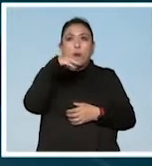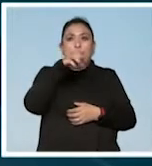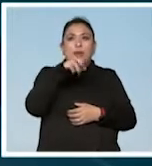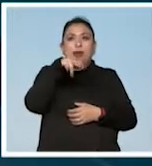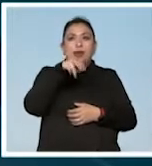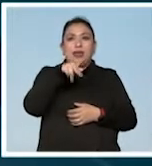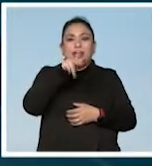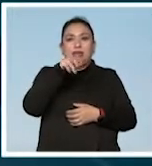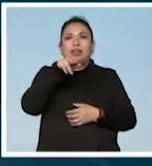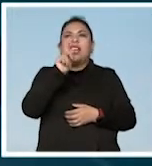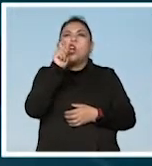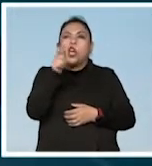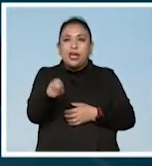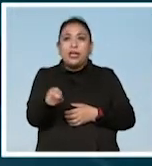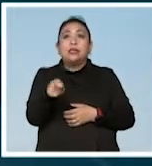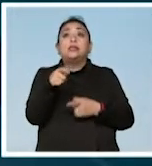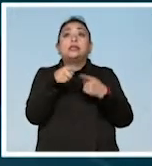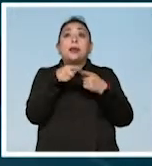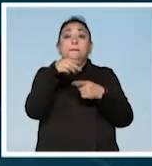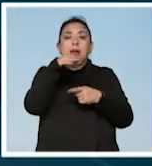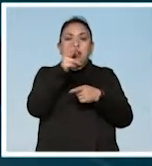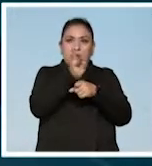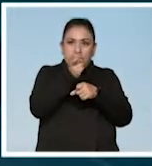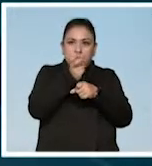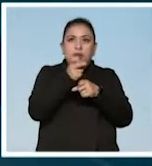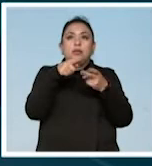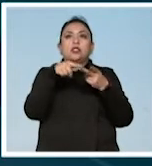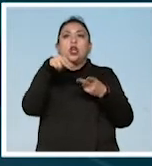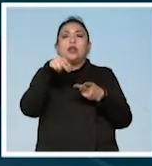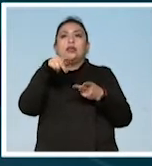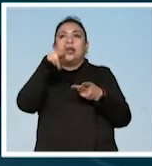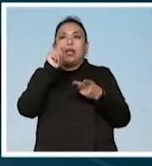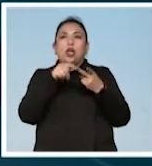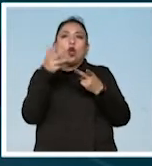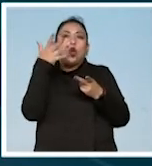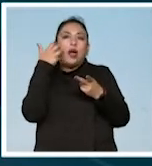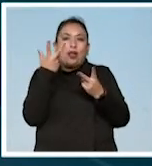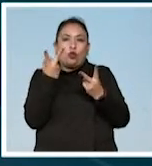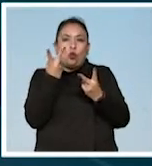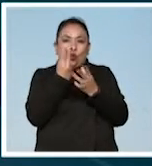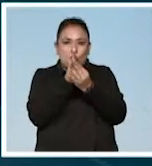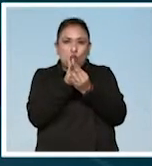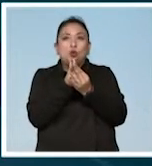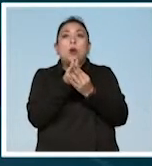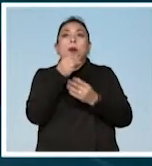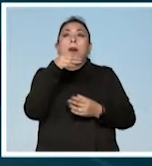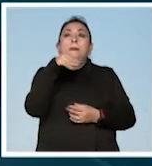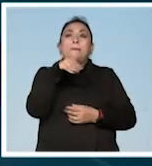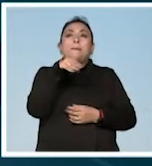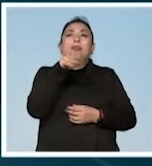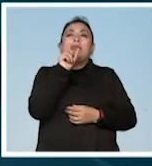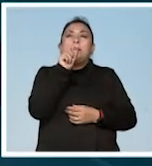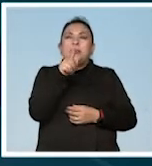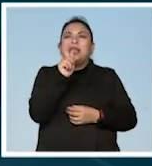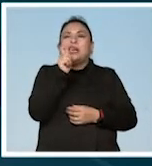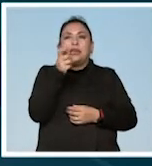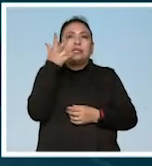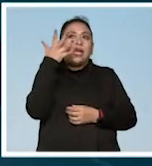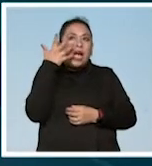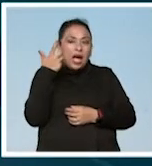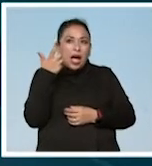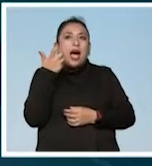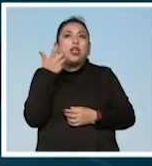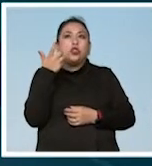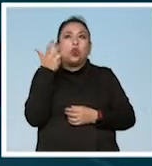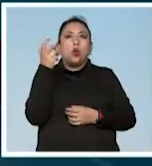japonés Maneki, que quiere decir invitación, y Neko, que quiere decir gato. Y en conjunto, Maneki Neko también significa gato que